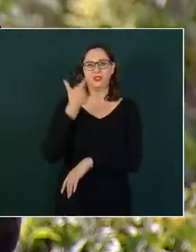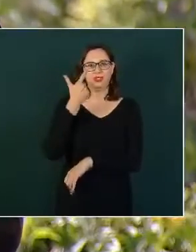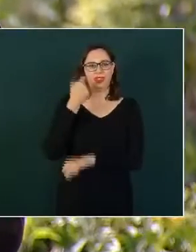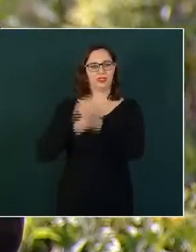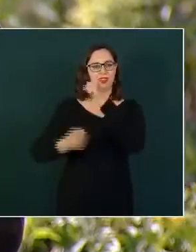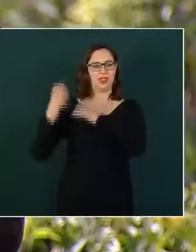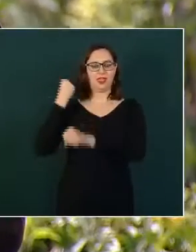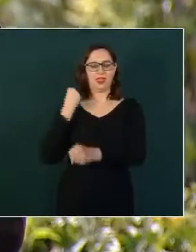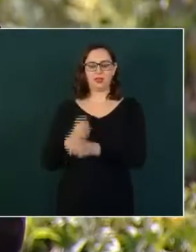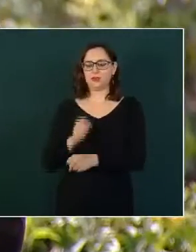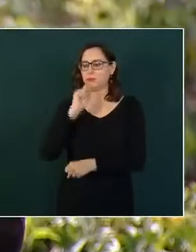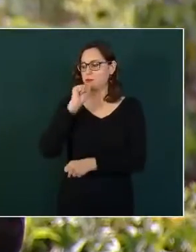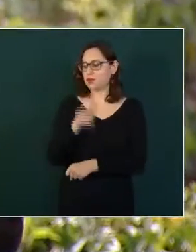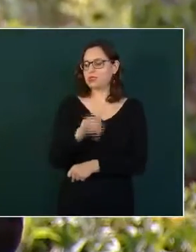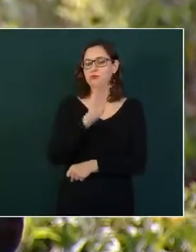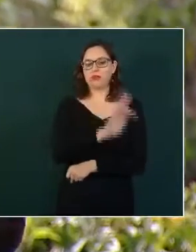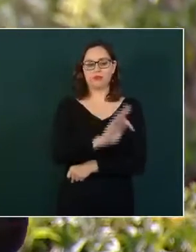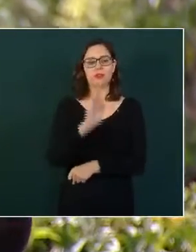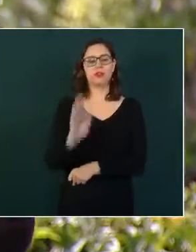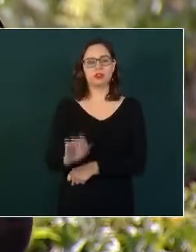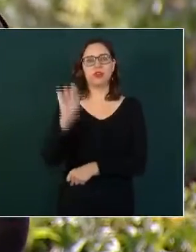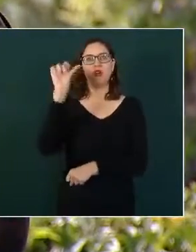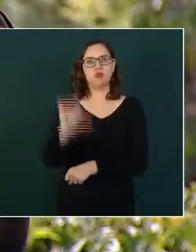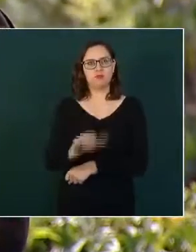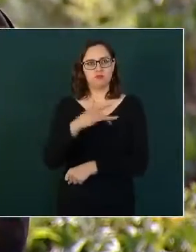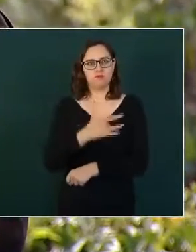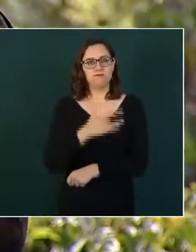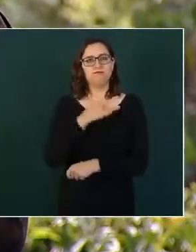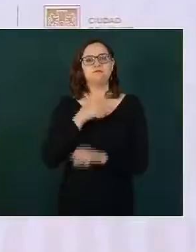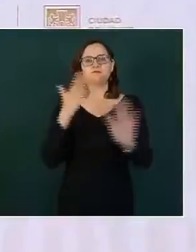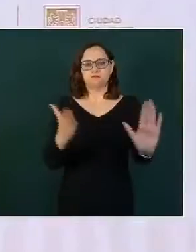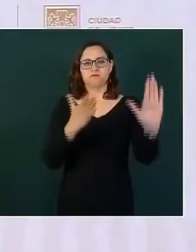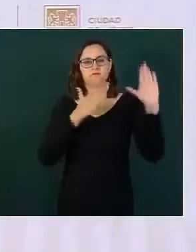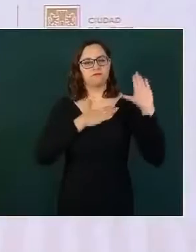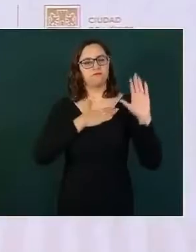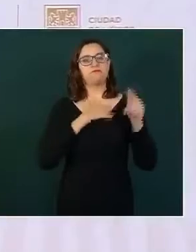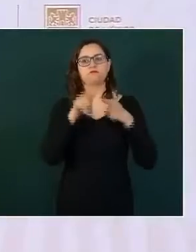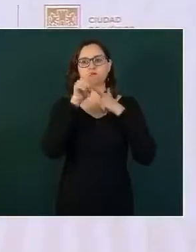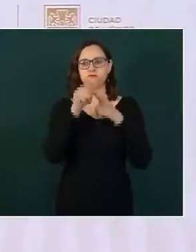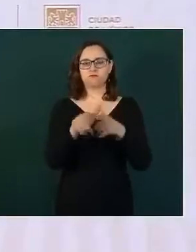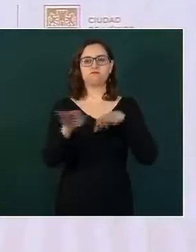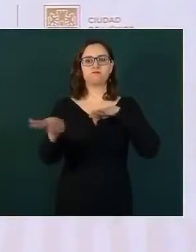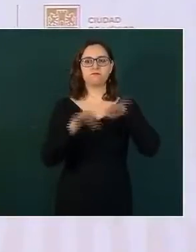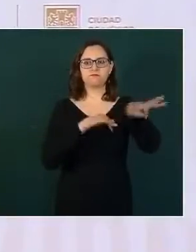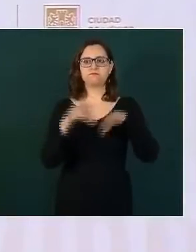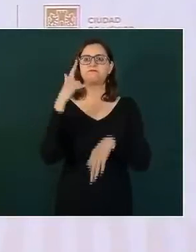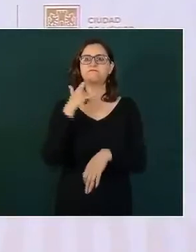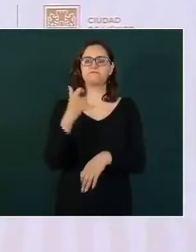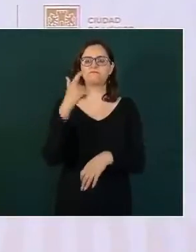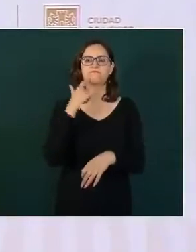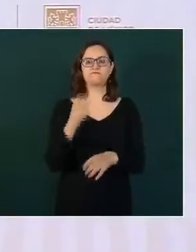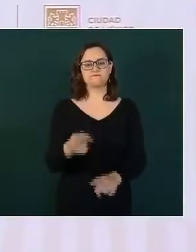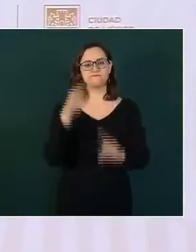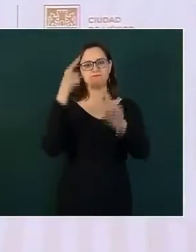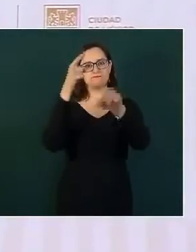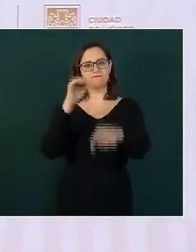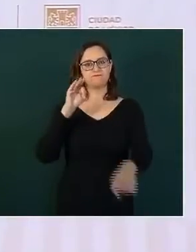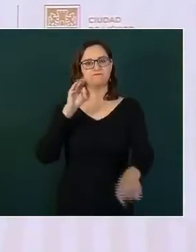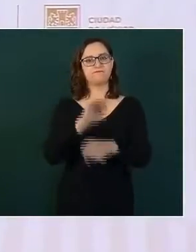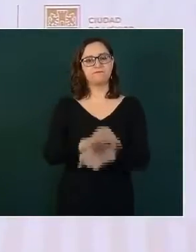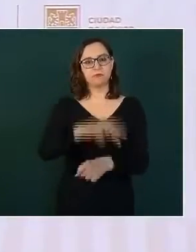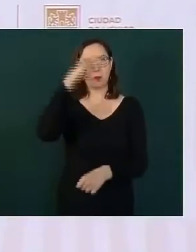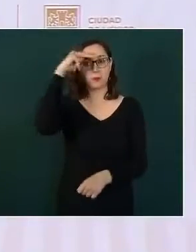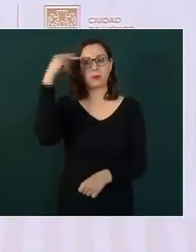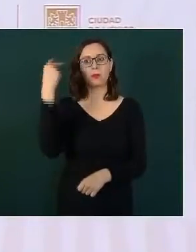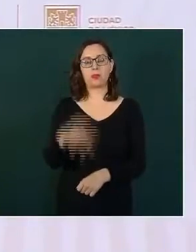oportunidad ideal para refrendar el compromiso de seguir trabajando incansablemente por México.